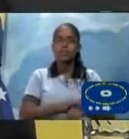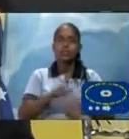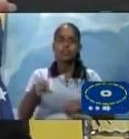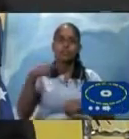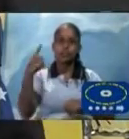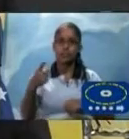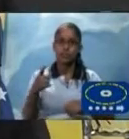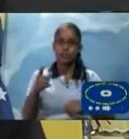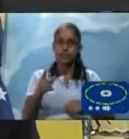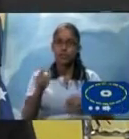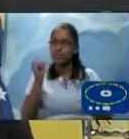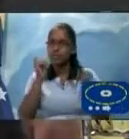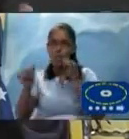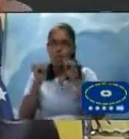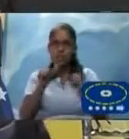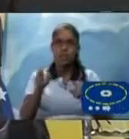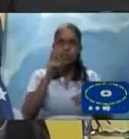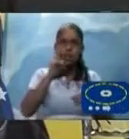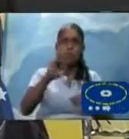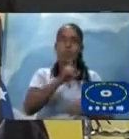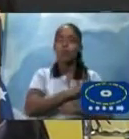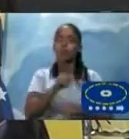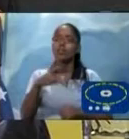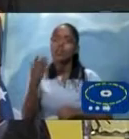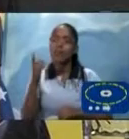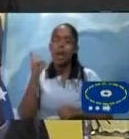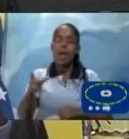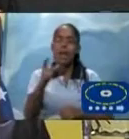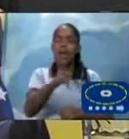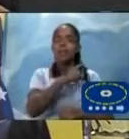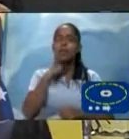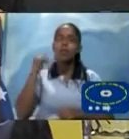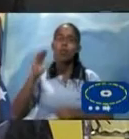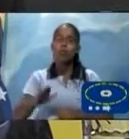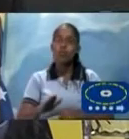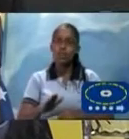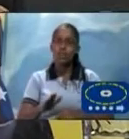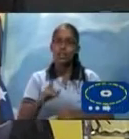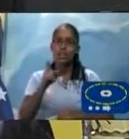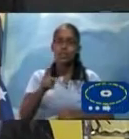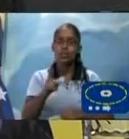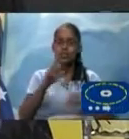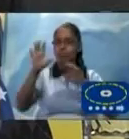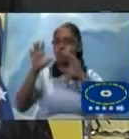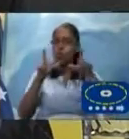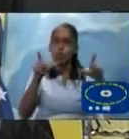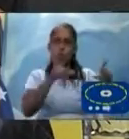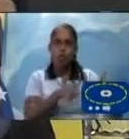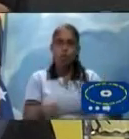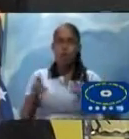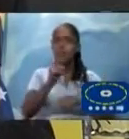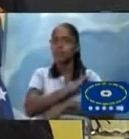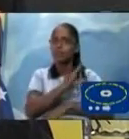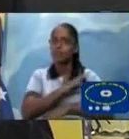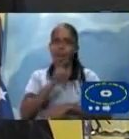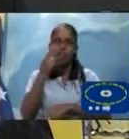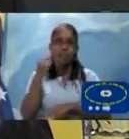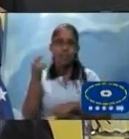¿Cuántas noticias vemos de que gente muriendo en países africanos?